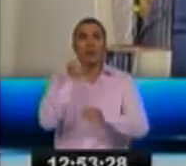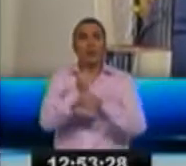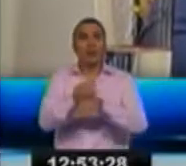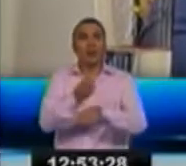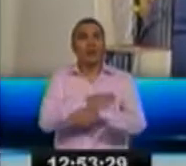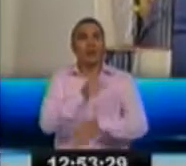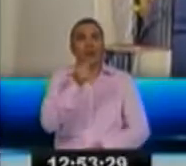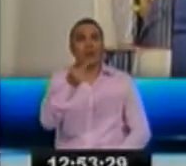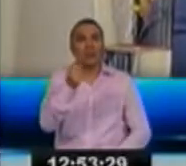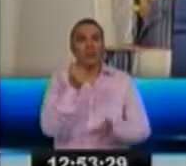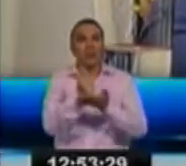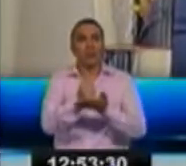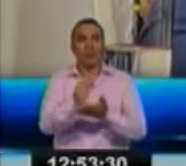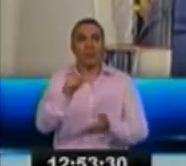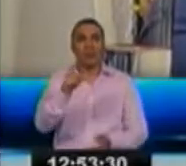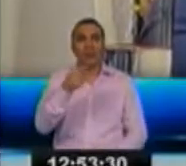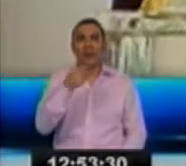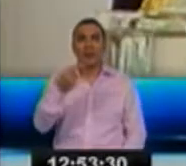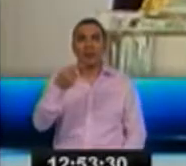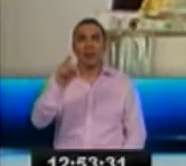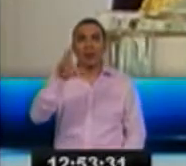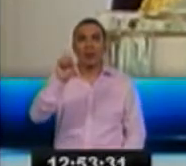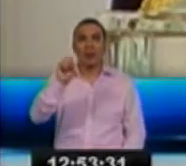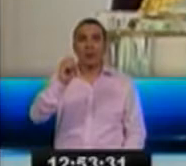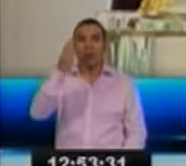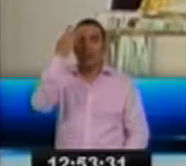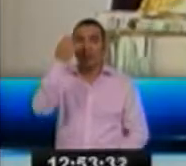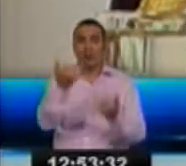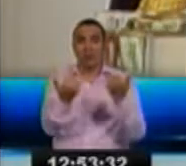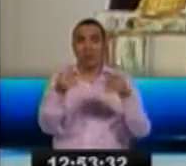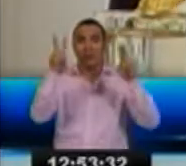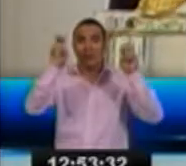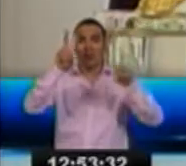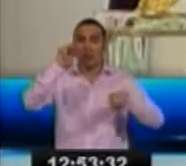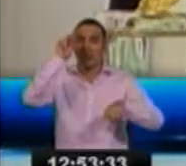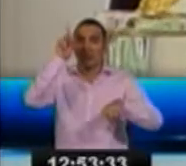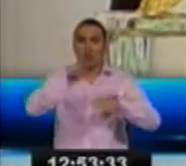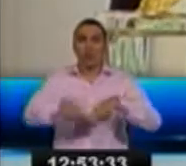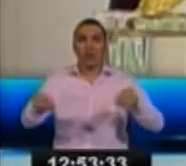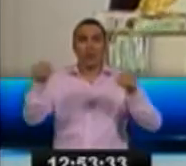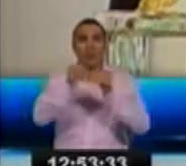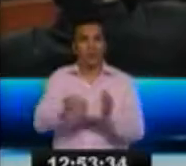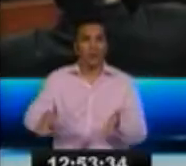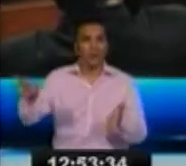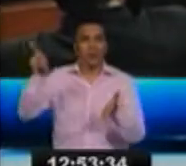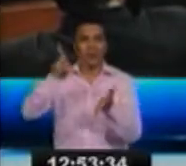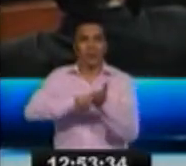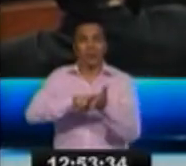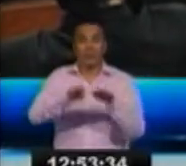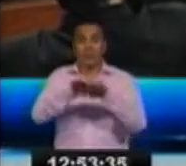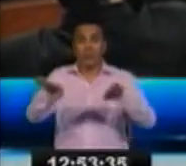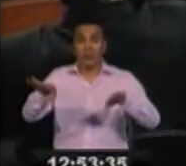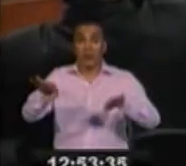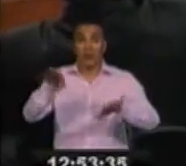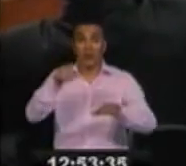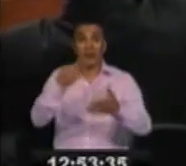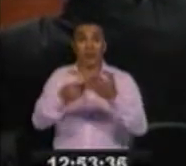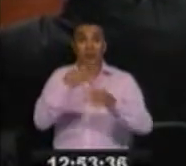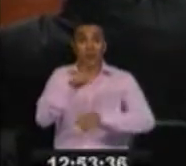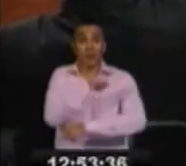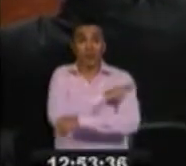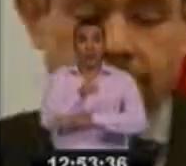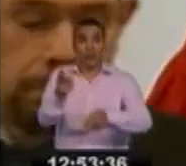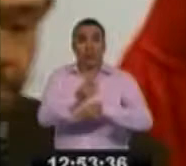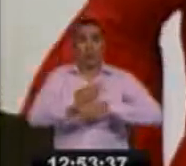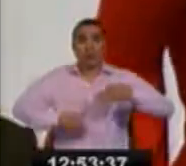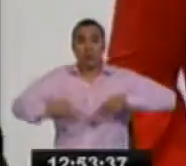entonces, que fue el señor Galo Chiriboga. Porque estos casos no pueden volver a repetirse. Esta mesa, dirigida por la vocal del Consejo